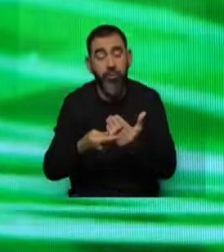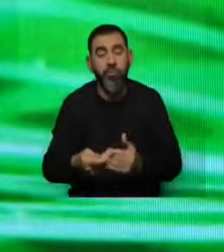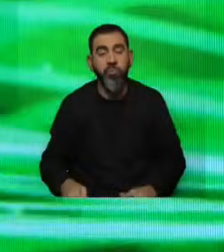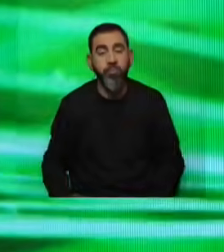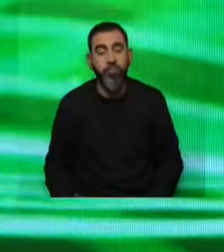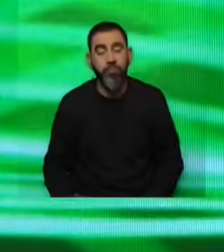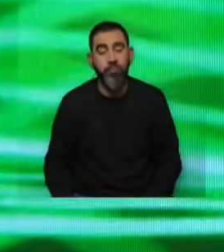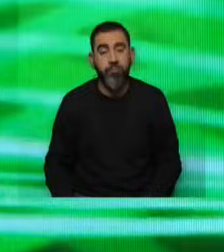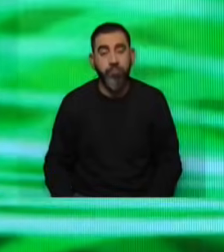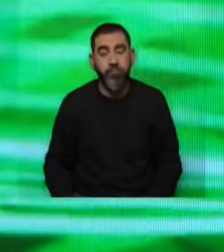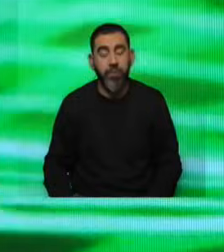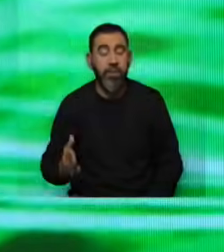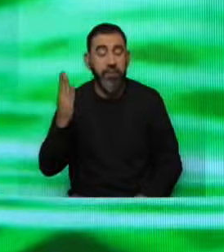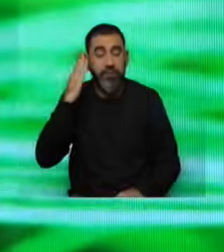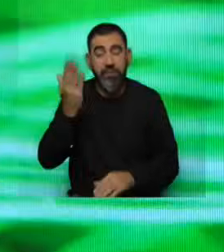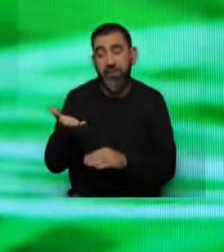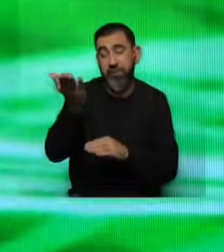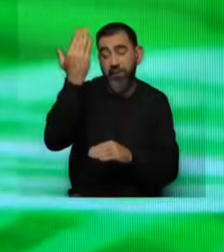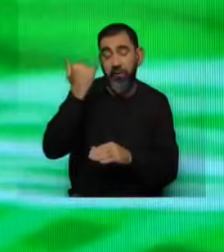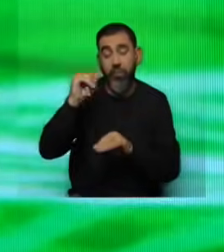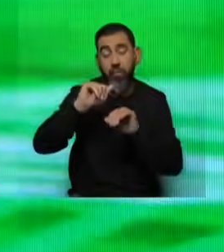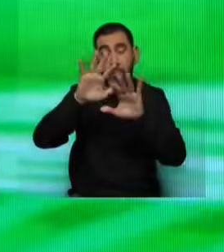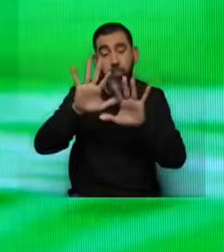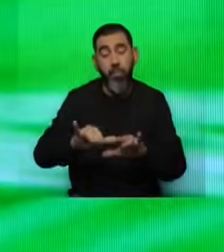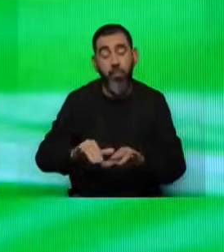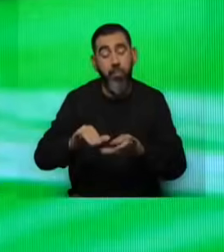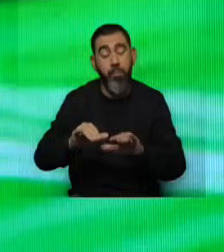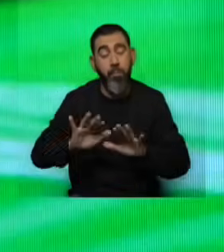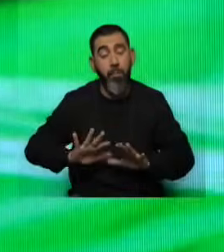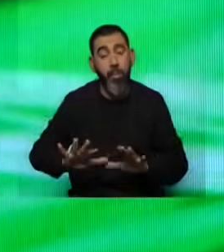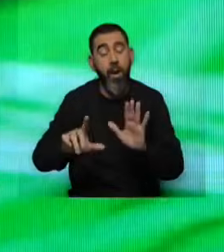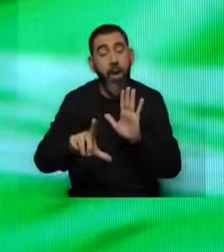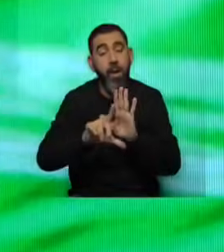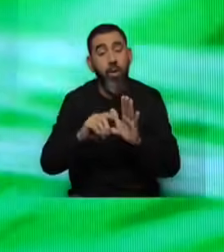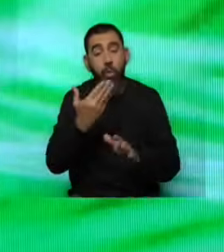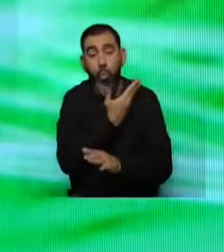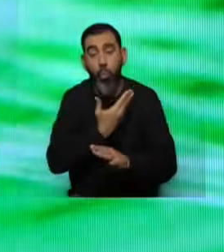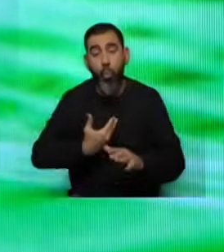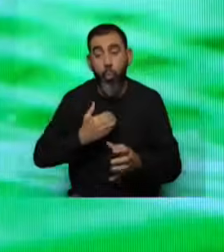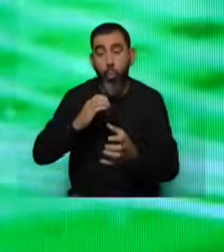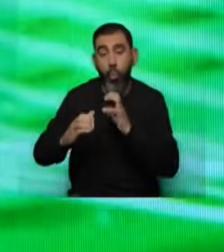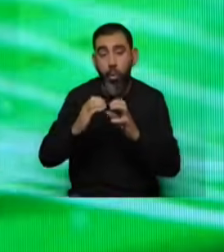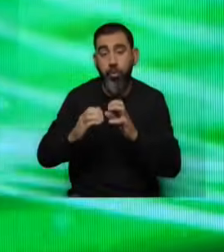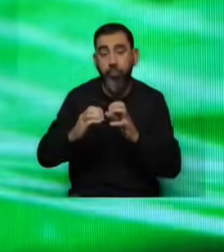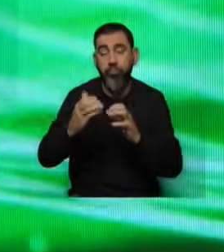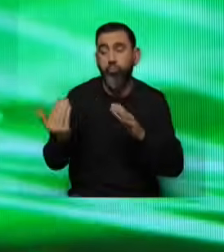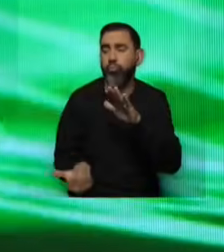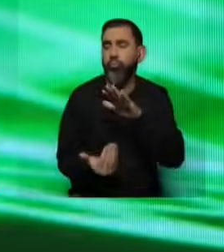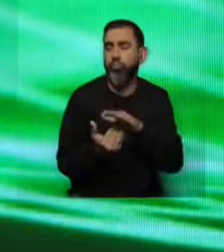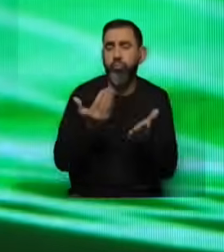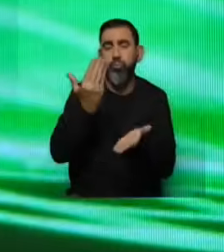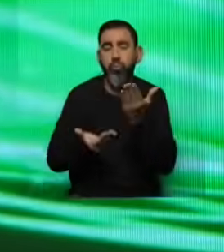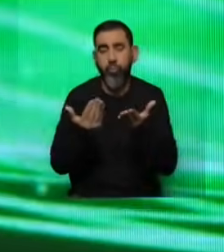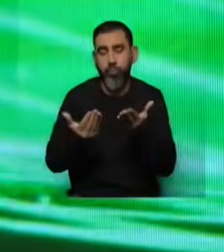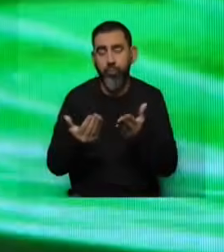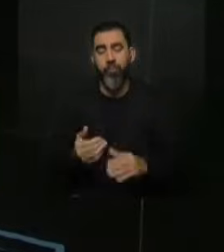de los partidos todos sabemos que en aquel momento cuando Se elaboró la ley de medios varios de los propietarios de los medios de comunicación recurrieron ante la suprema corte de justicia